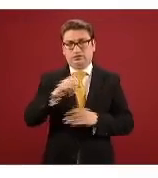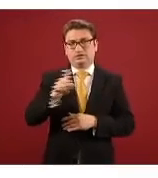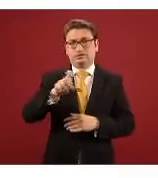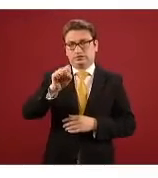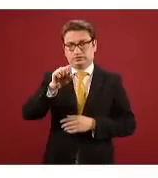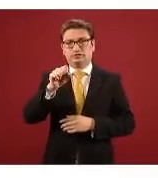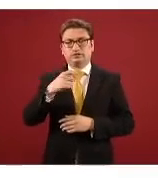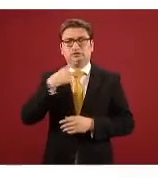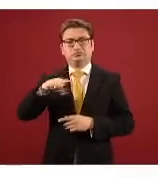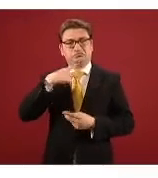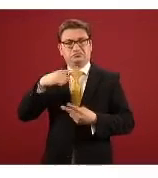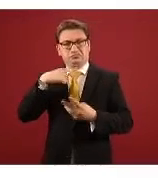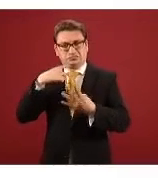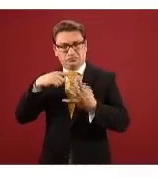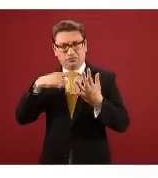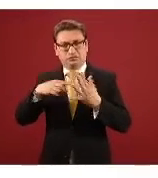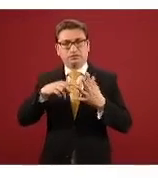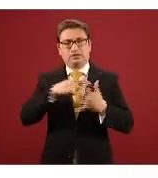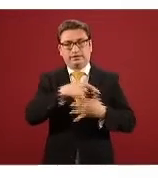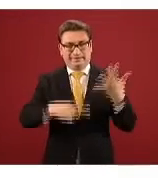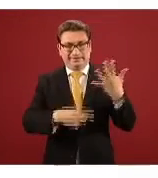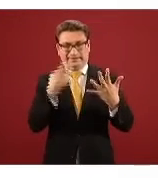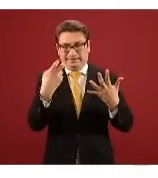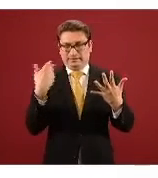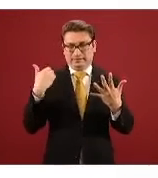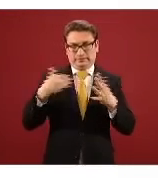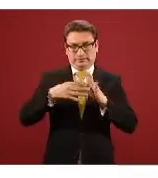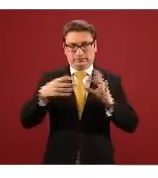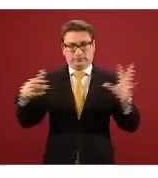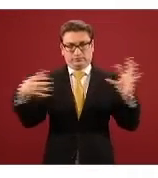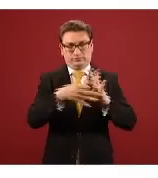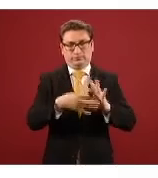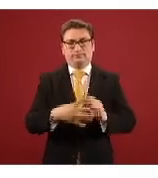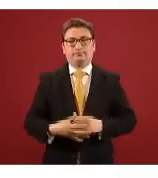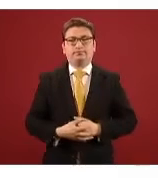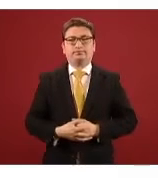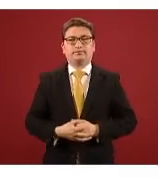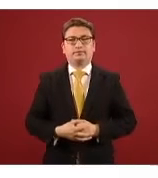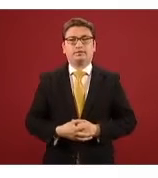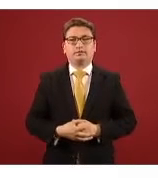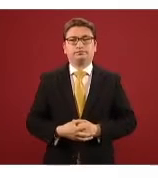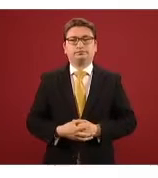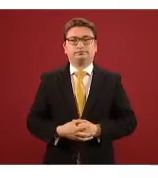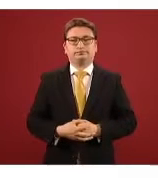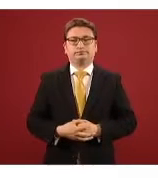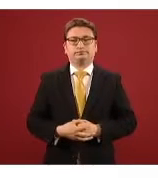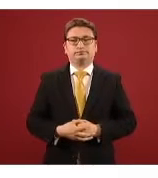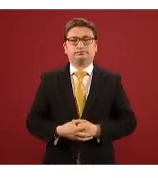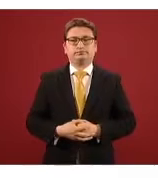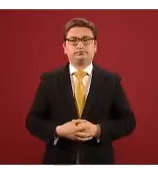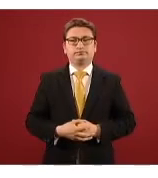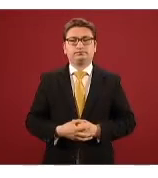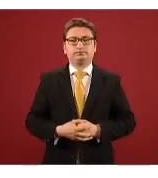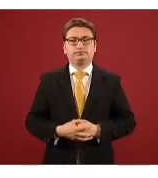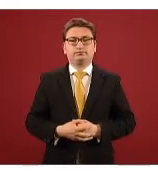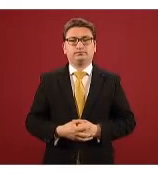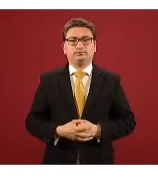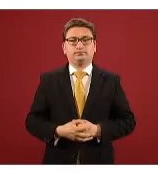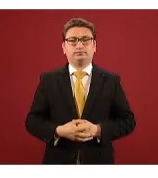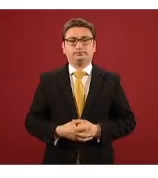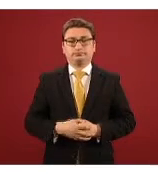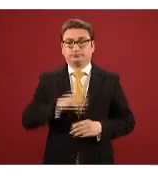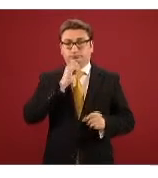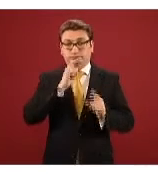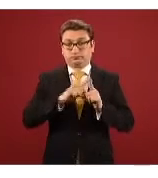160 denuncias relacionadas con los 5 ejes temáticos antes mencionados. Adelante, por favor. Además, en algo que no se